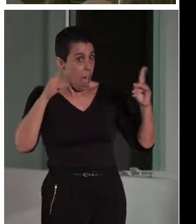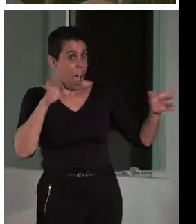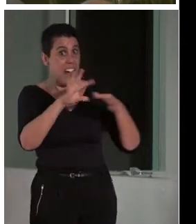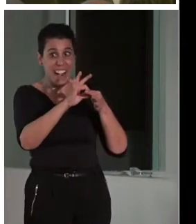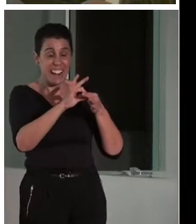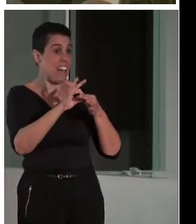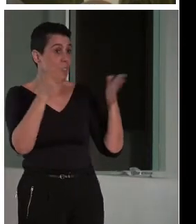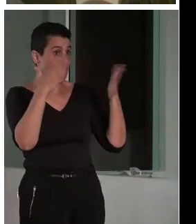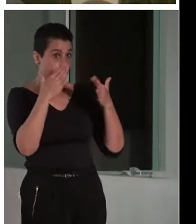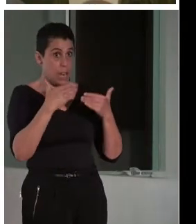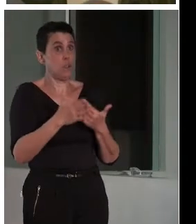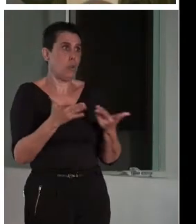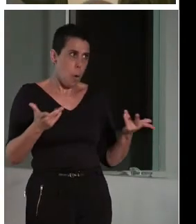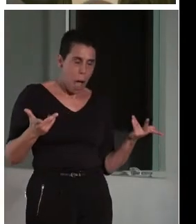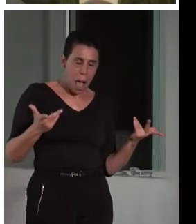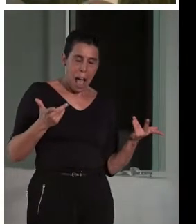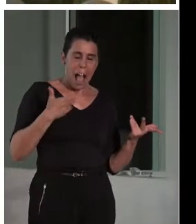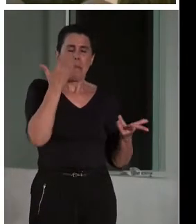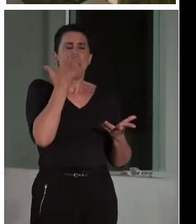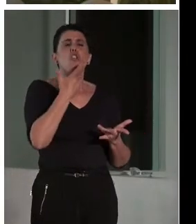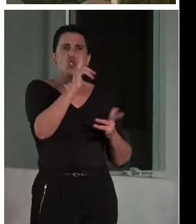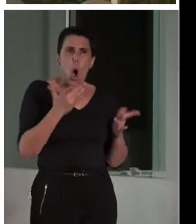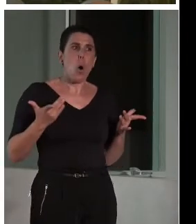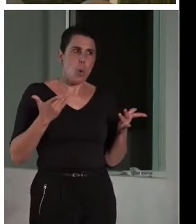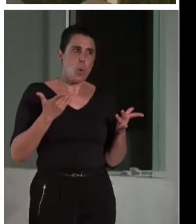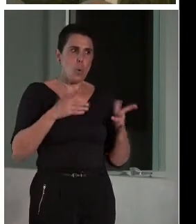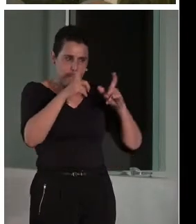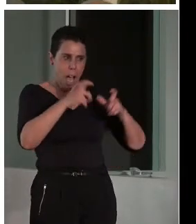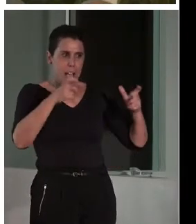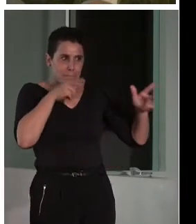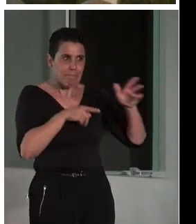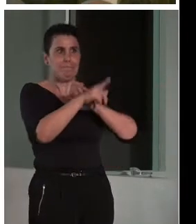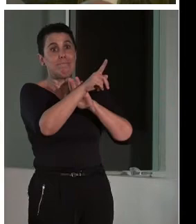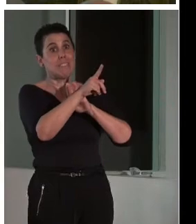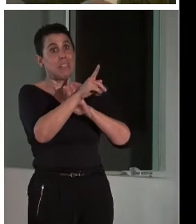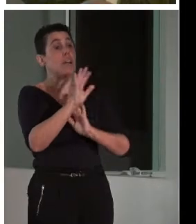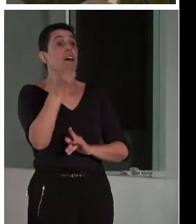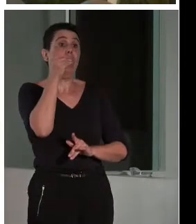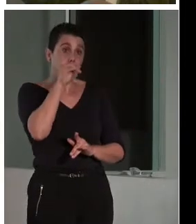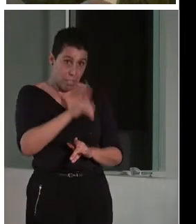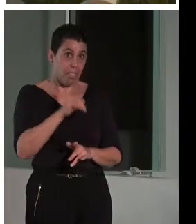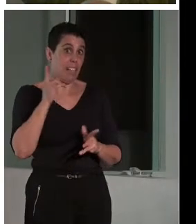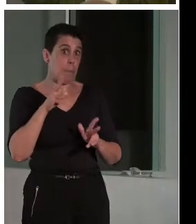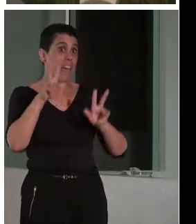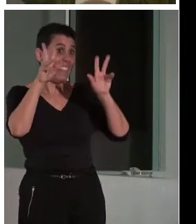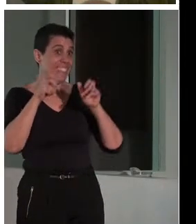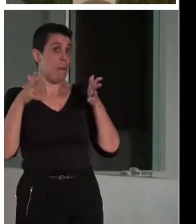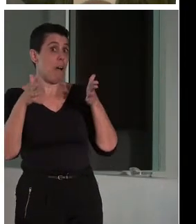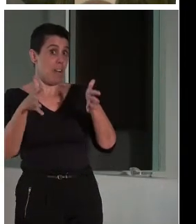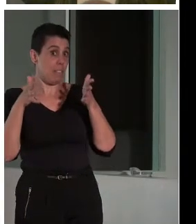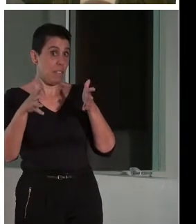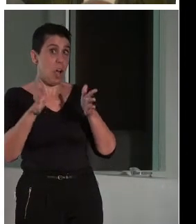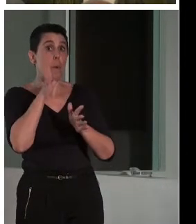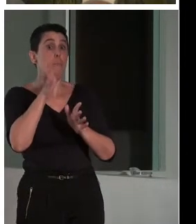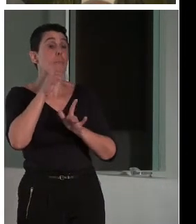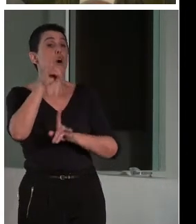cosas nos da mucha alegría crecer y ya hemos crecido en muchos sentidos también hemos crecido en los temas de asesoramiento por problemas